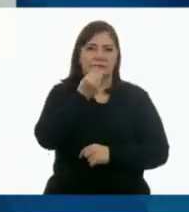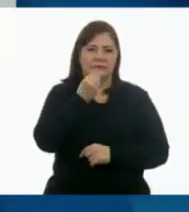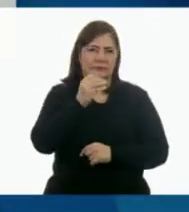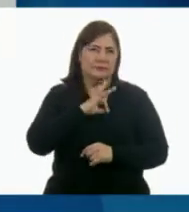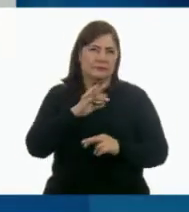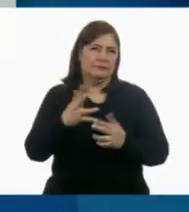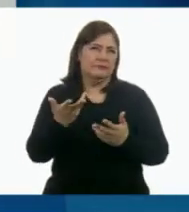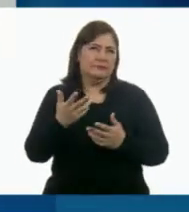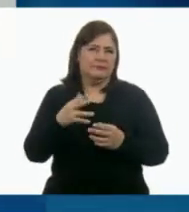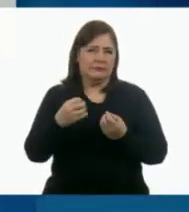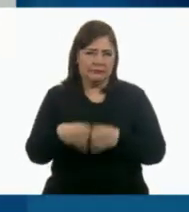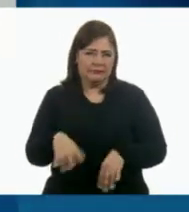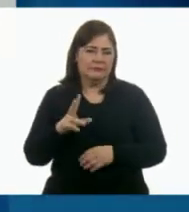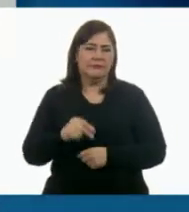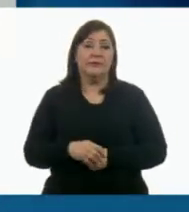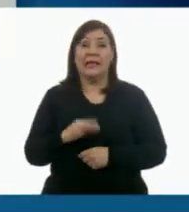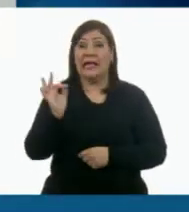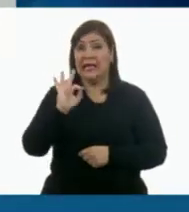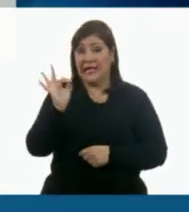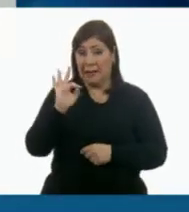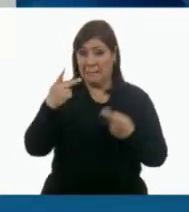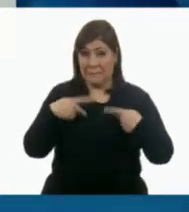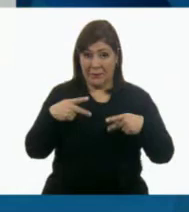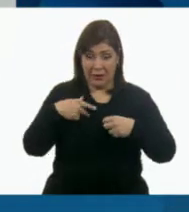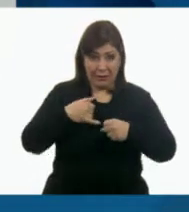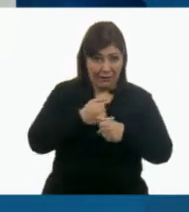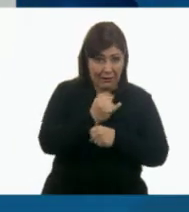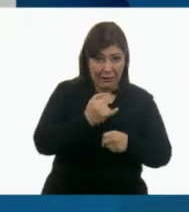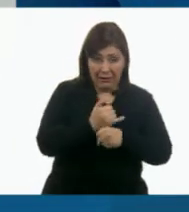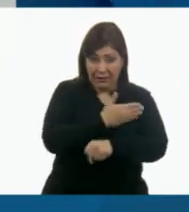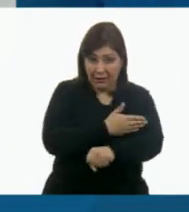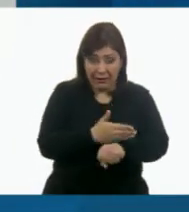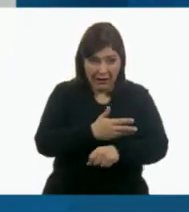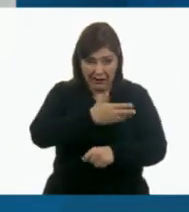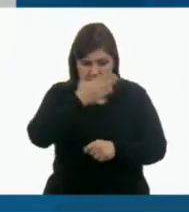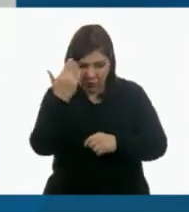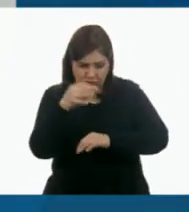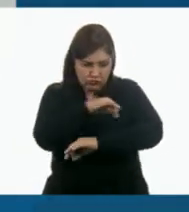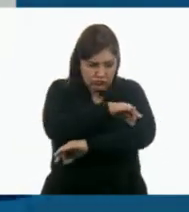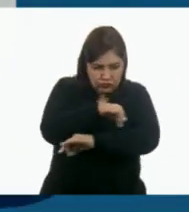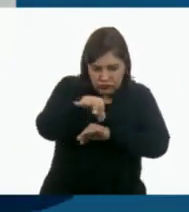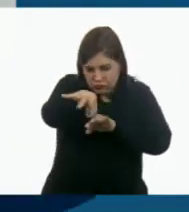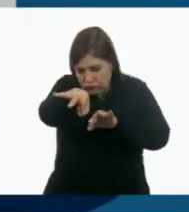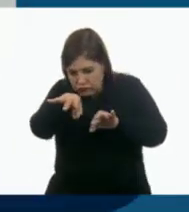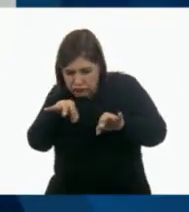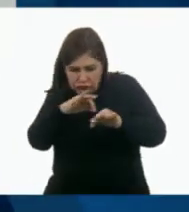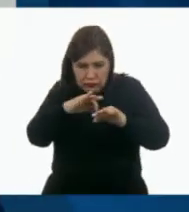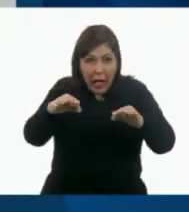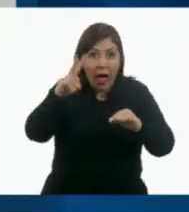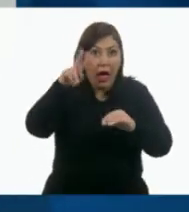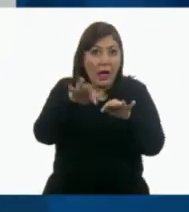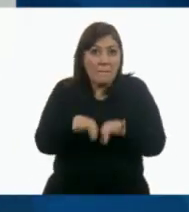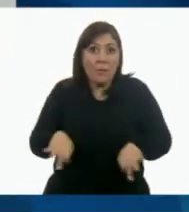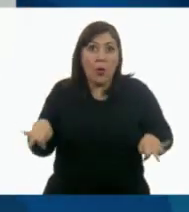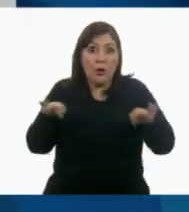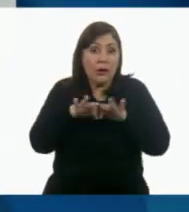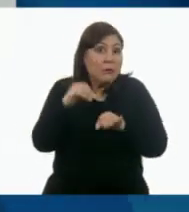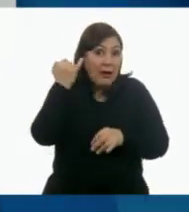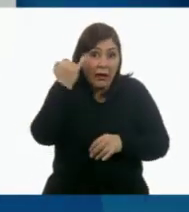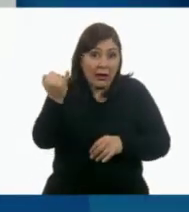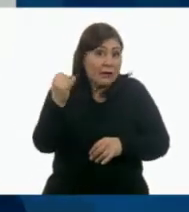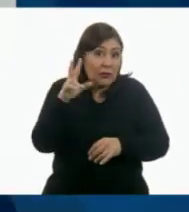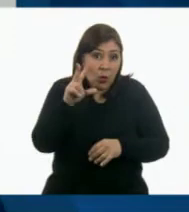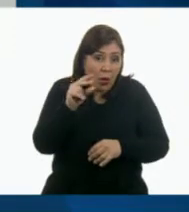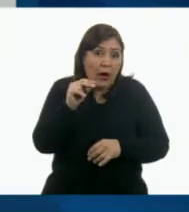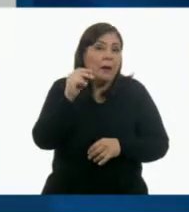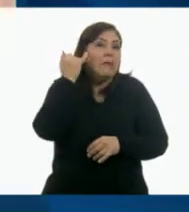Si el carpintero no supiera manejar las líneas, no supiera la importancia de las líneas, imagínense los muebles